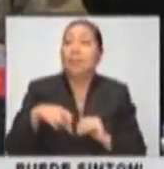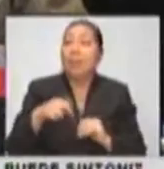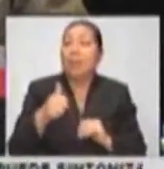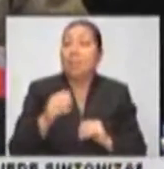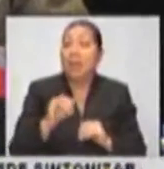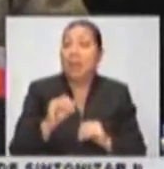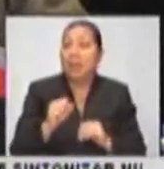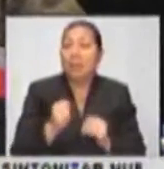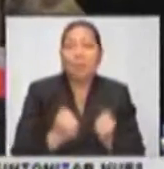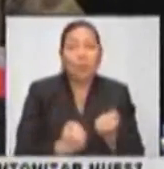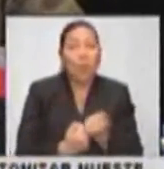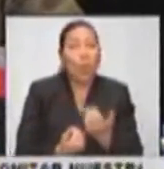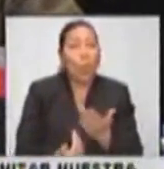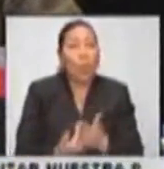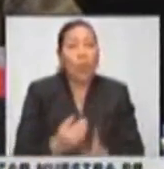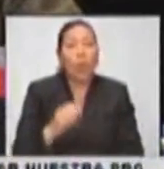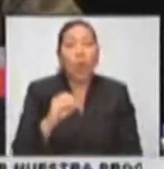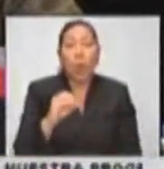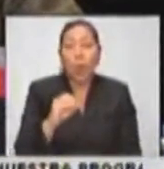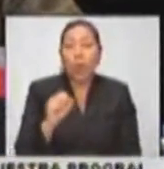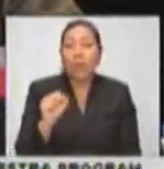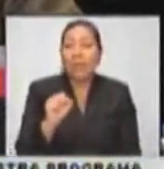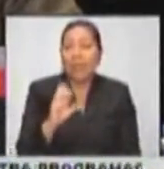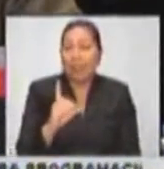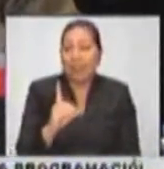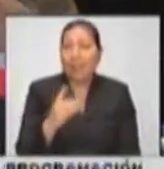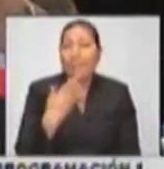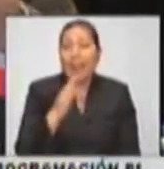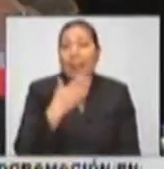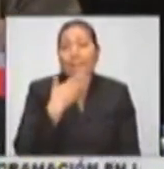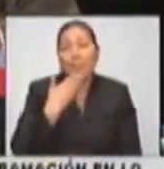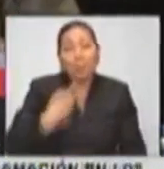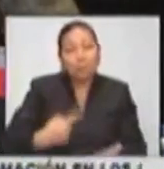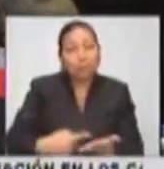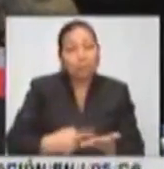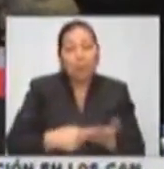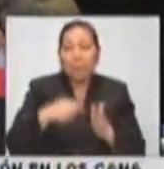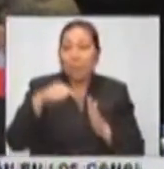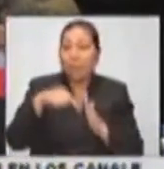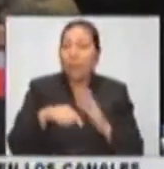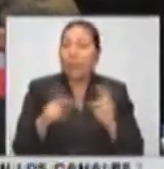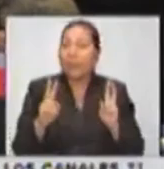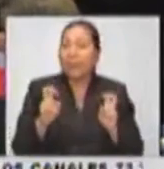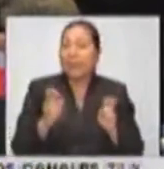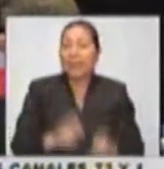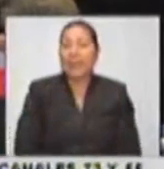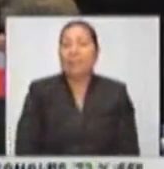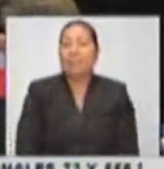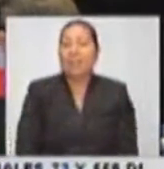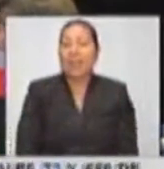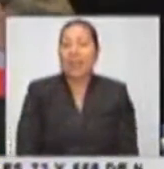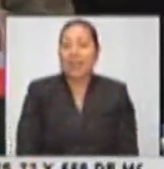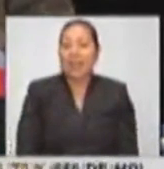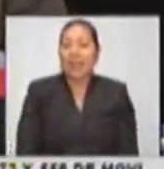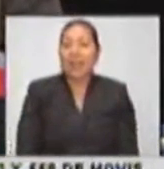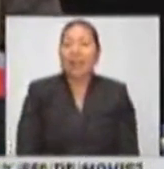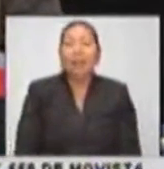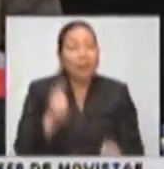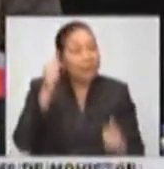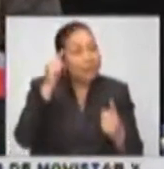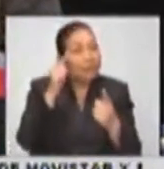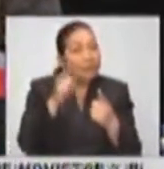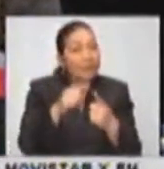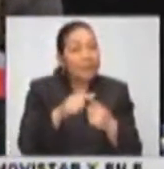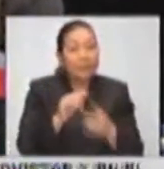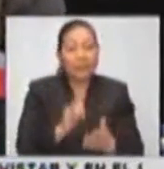Un mecanismo de cooperación nuevo de la OECD para discutir mejor, profundizar en estudios y el objetivo es